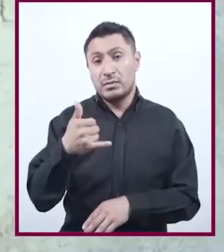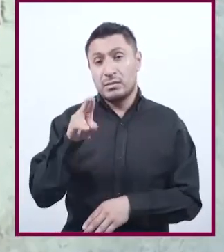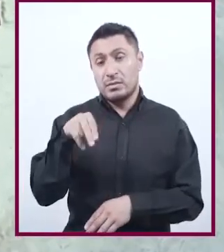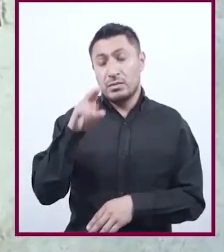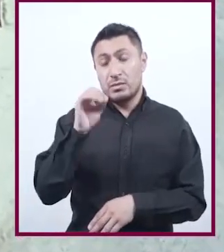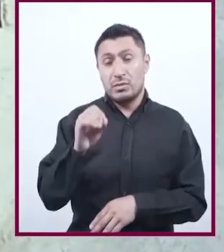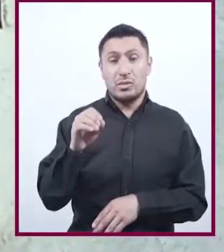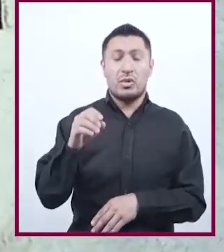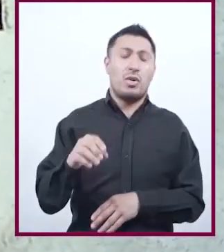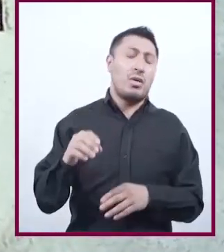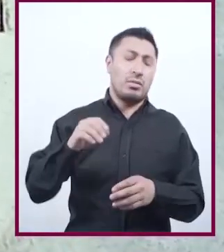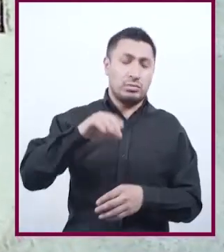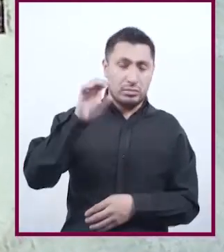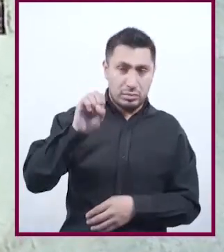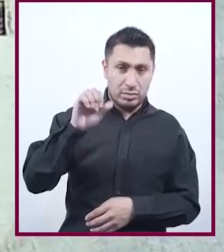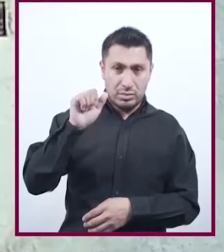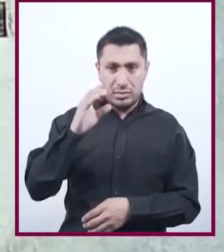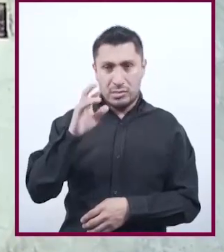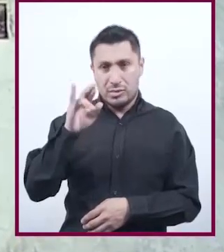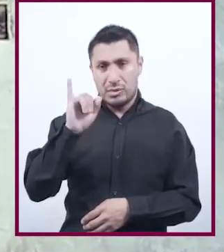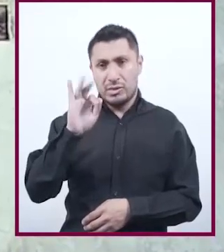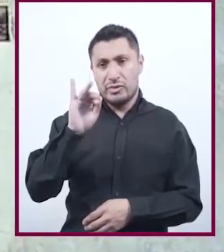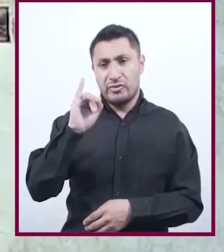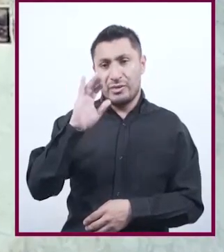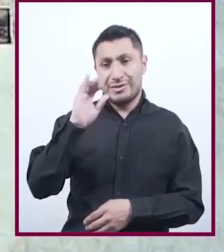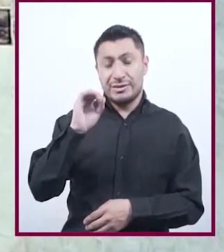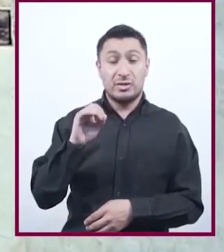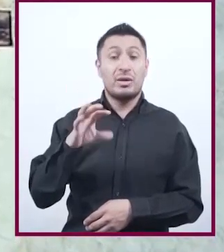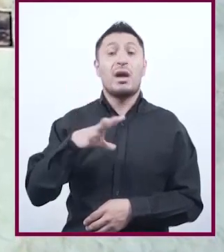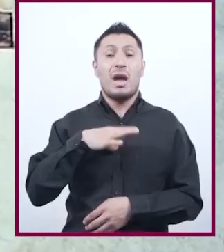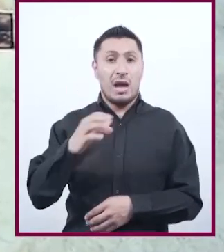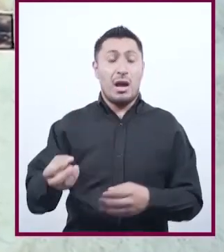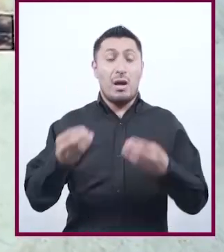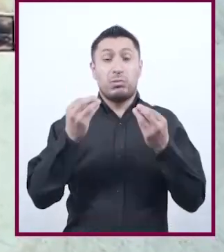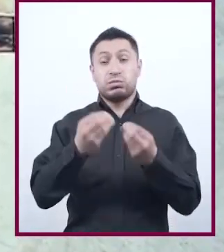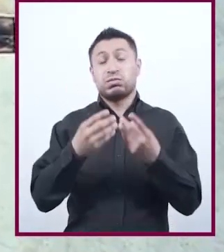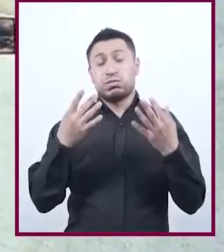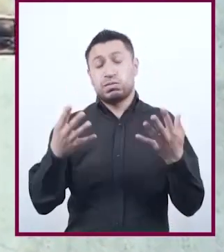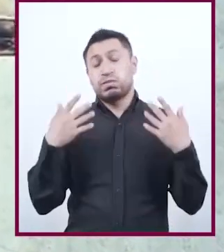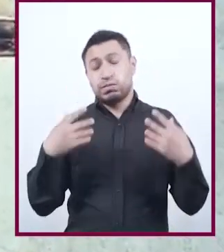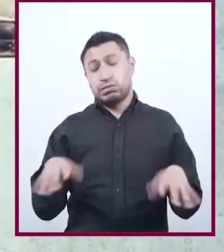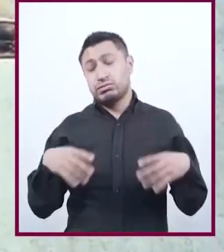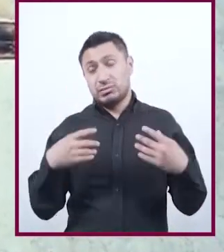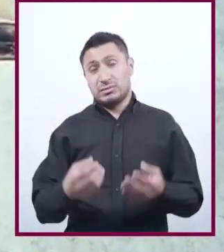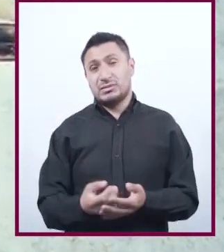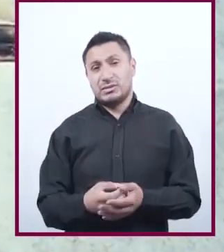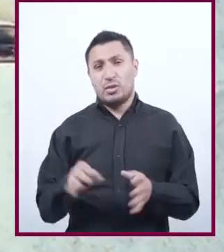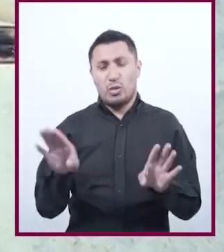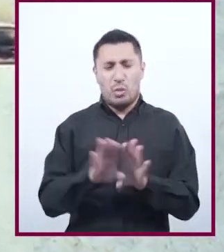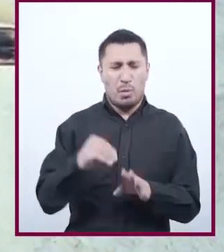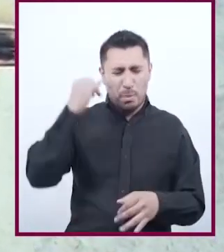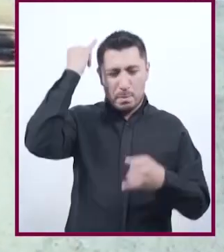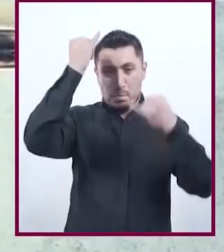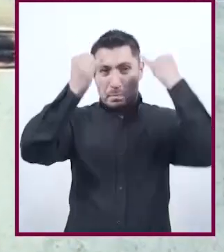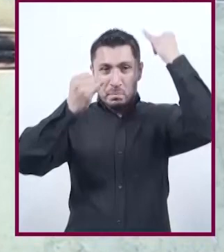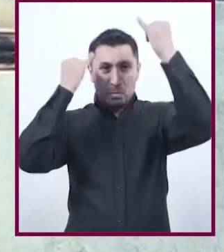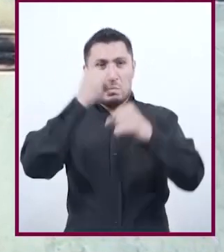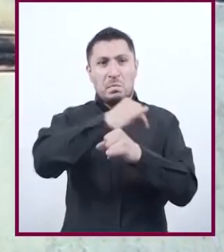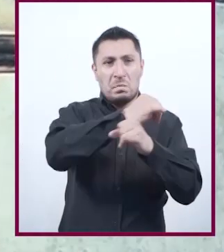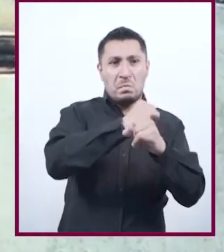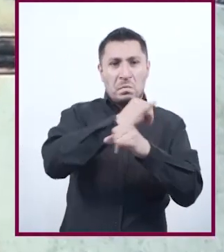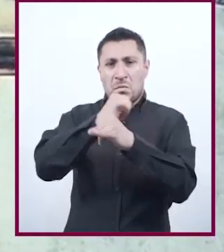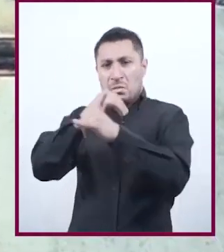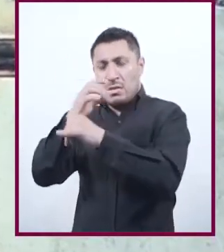hay una cantidad interesante de especulaciones e investigaciones novohispanas sobre el por qué